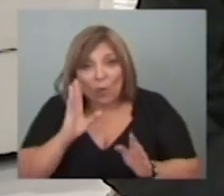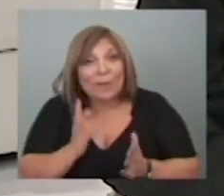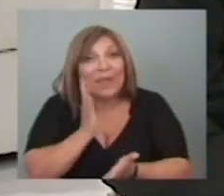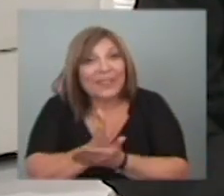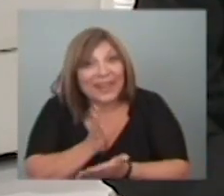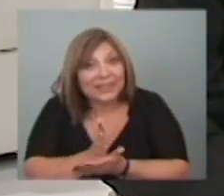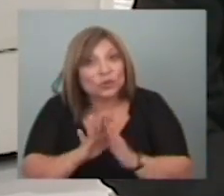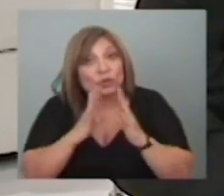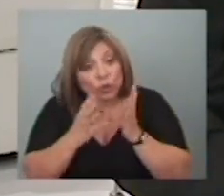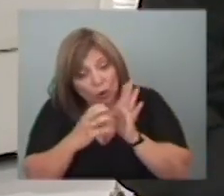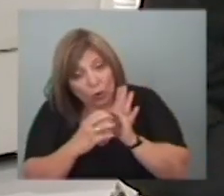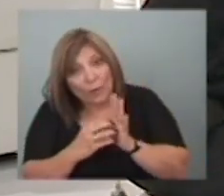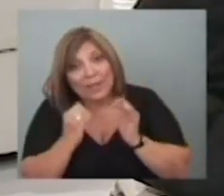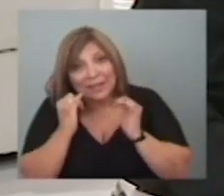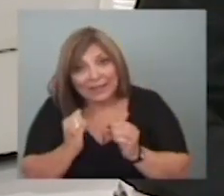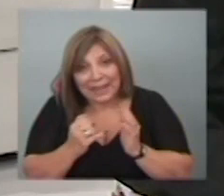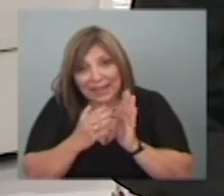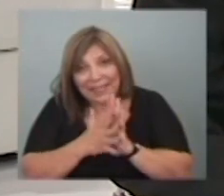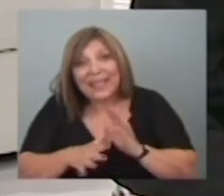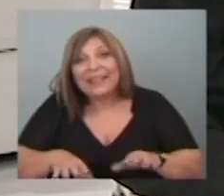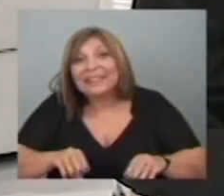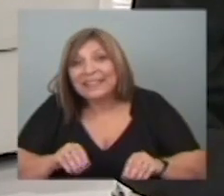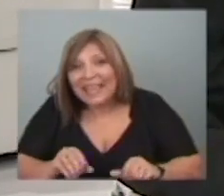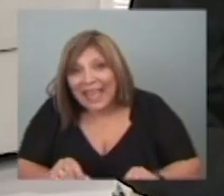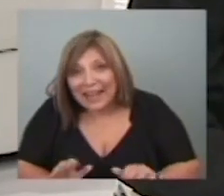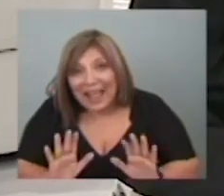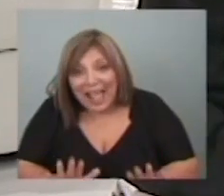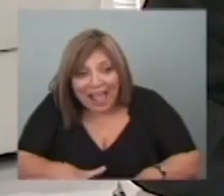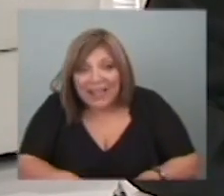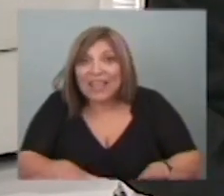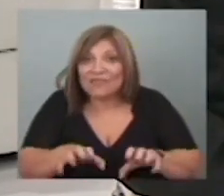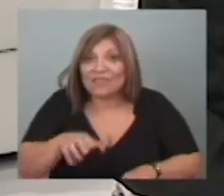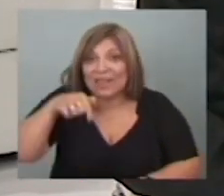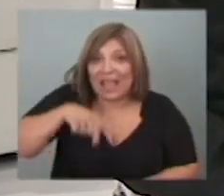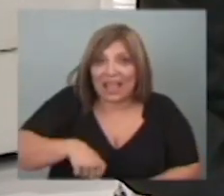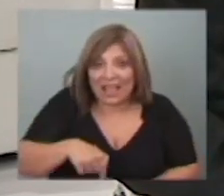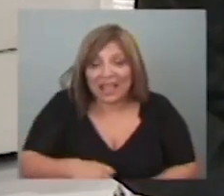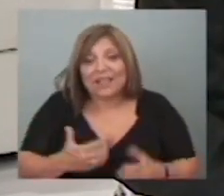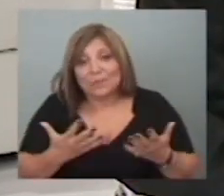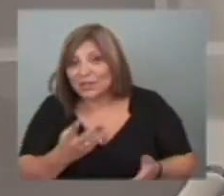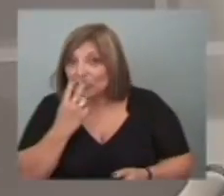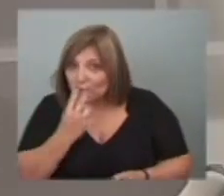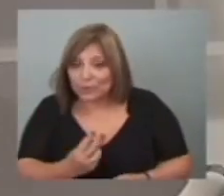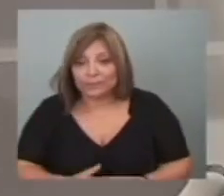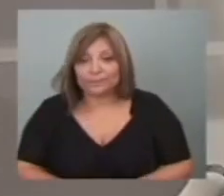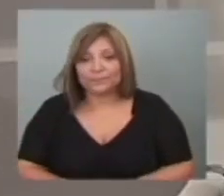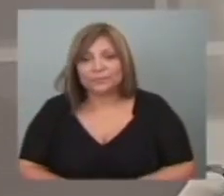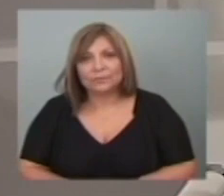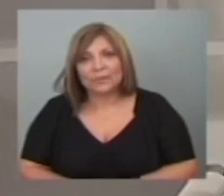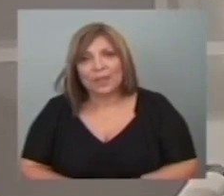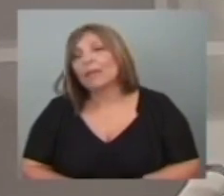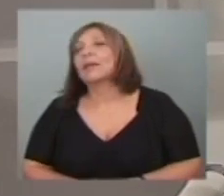derechos consagrados en la Constitución tienen un matiz de territorialidad. Por lo tanto, creo que eso es a tener en cuenta. ¿Puede